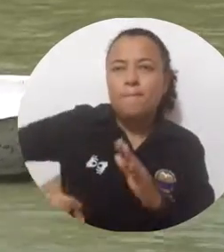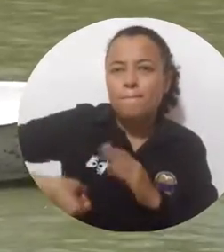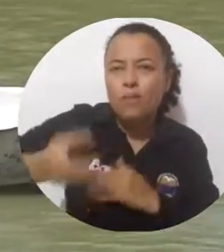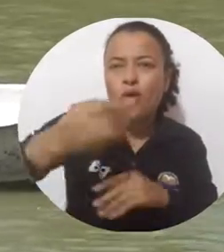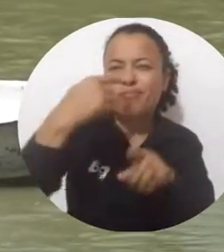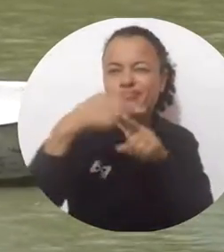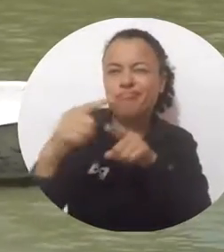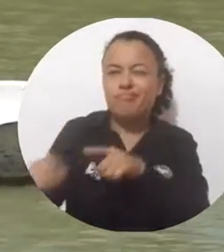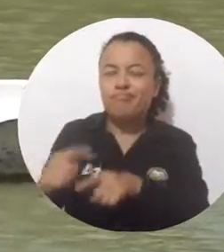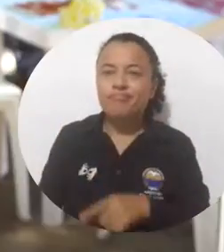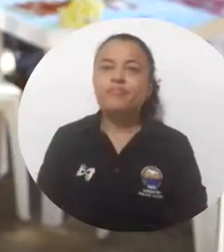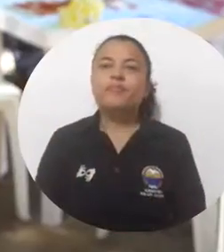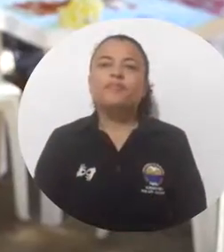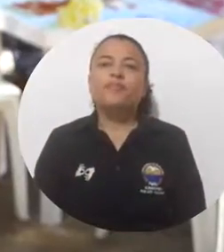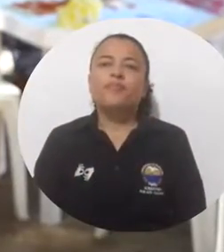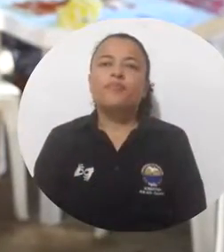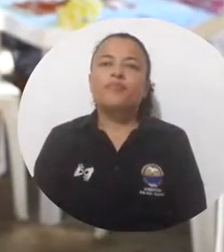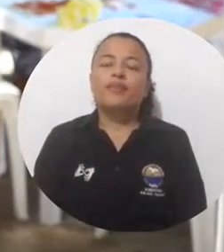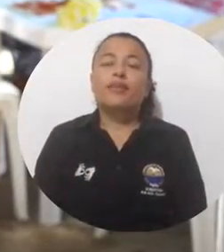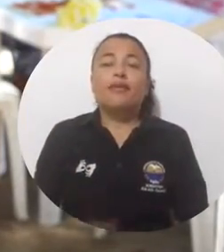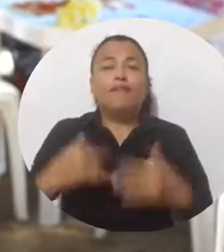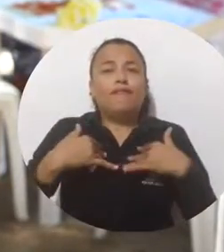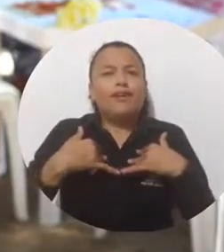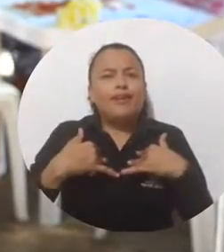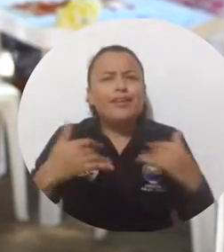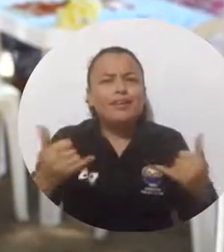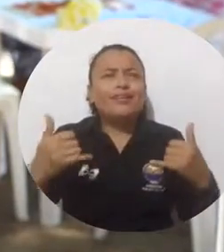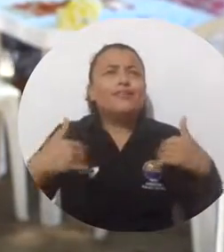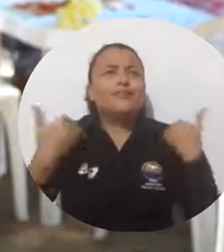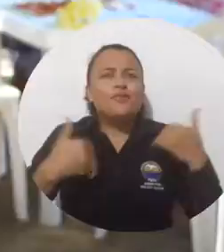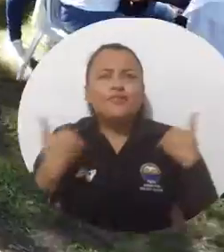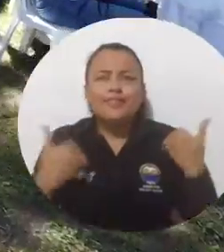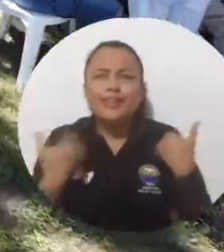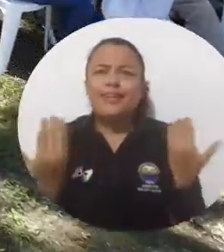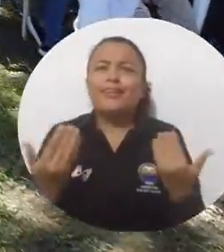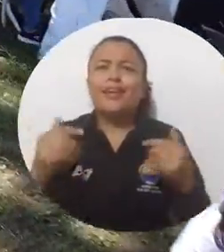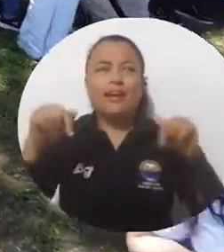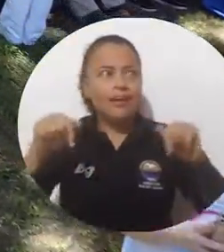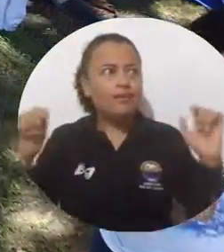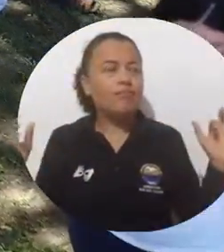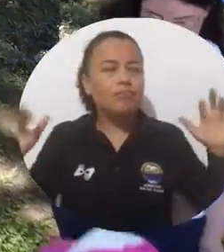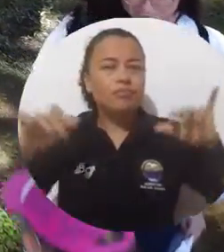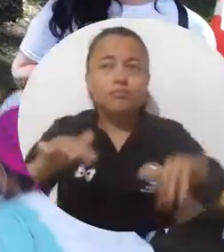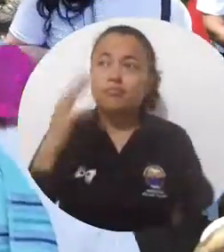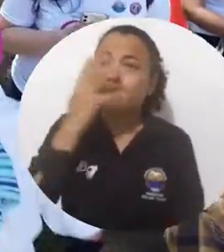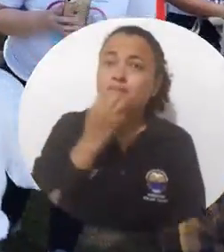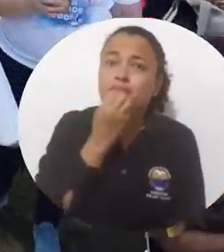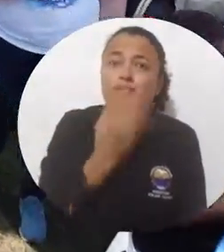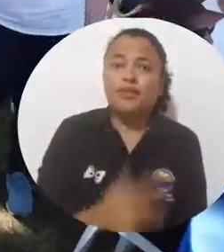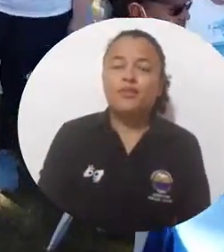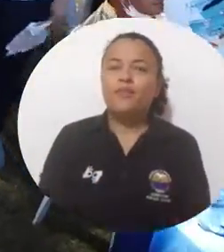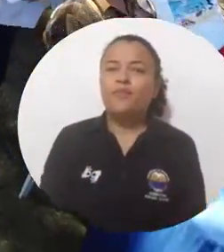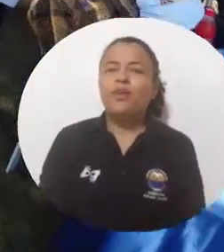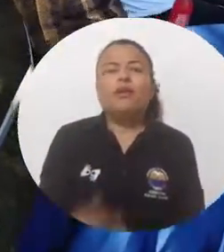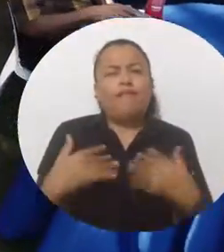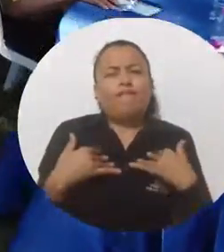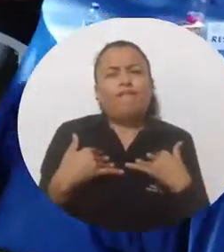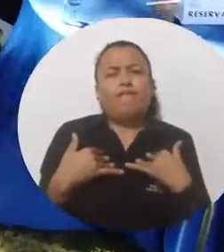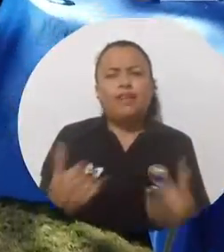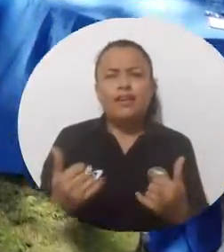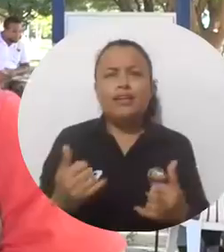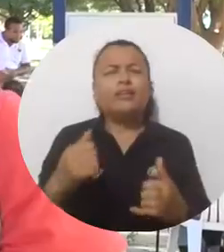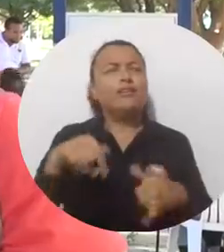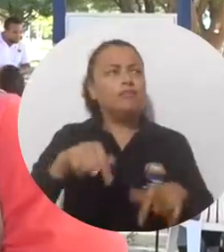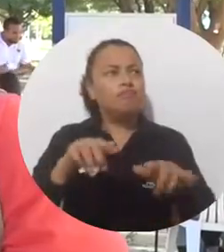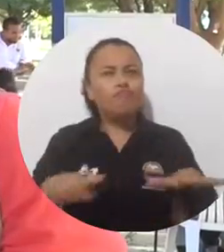niños, jóvenes y adultos. Me siento feliz, me siento contenta, que este es un evento muy bonito. Estoy súper feliz